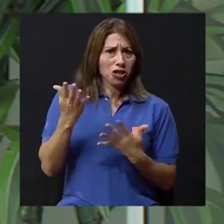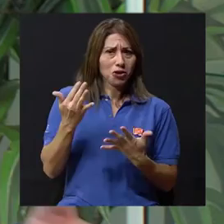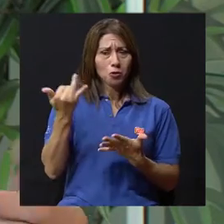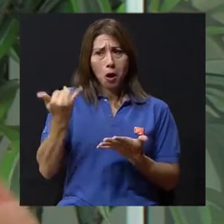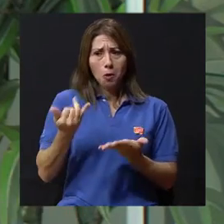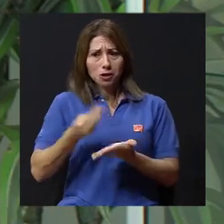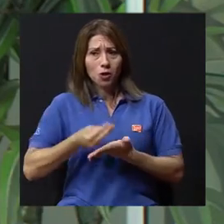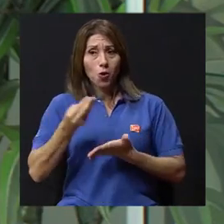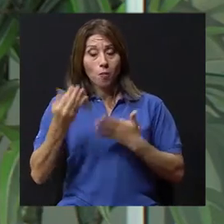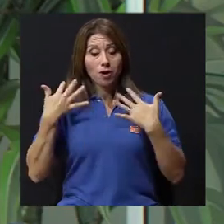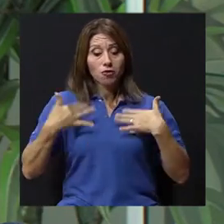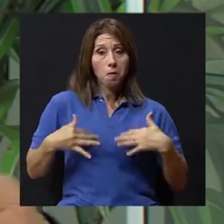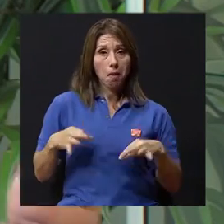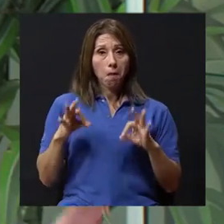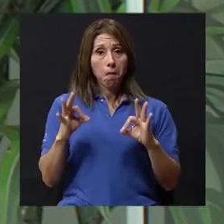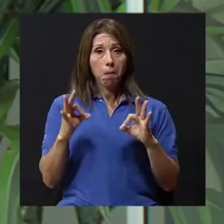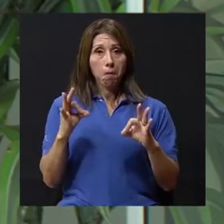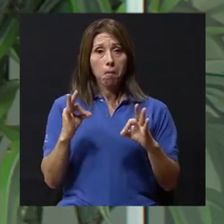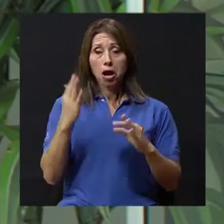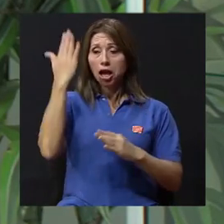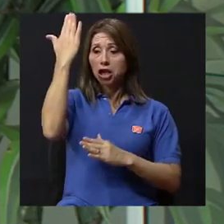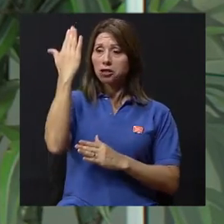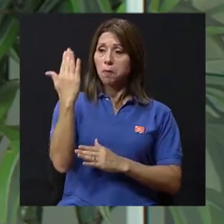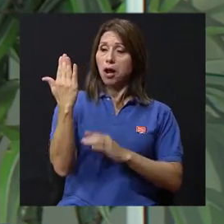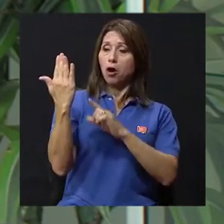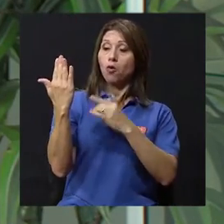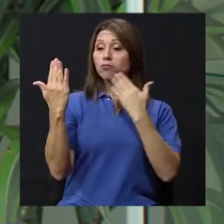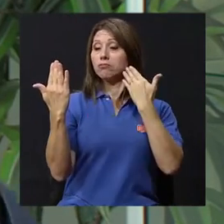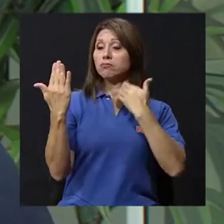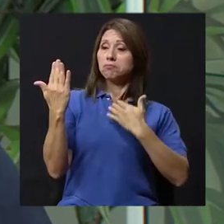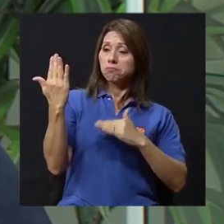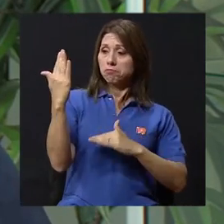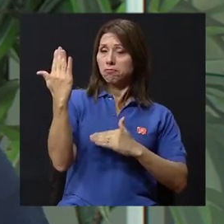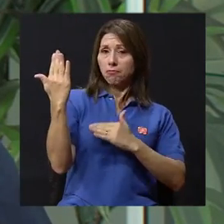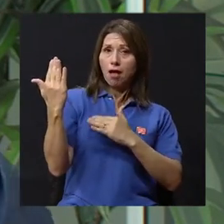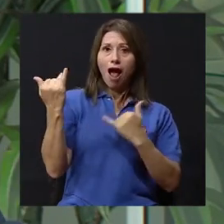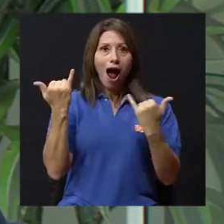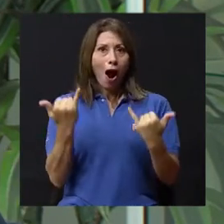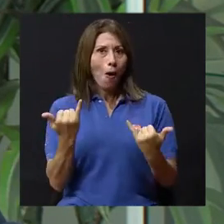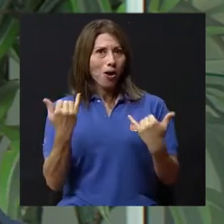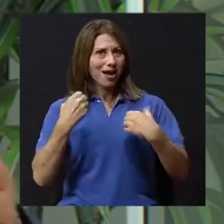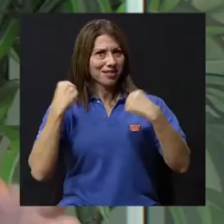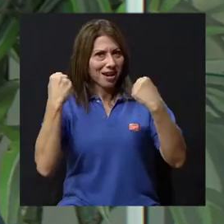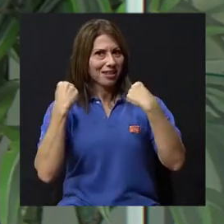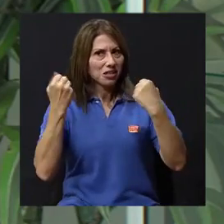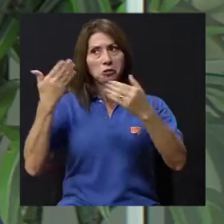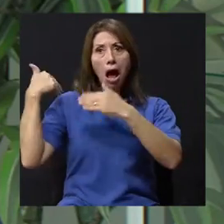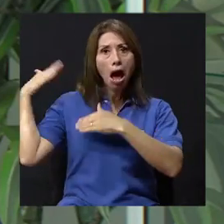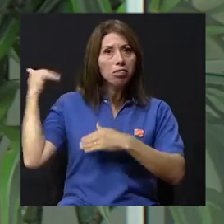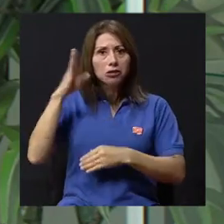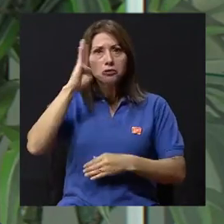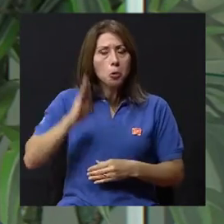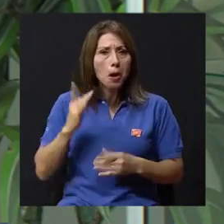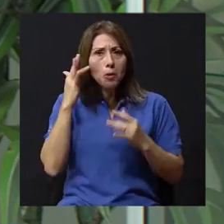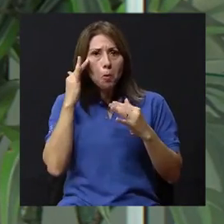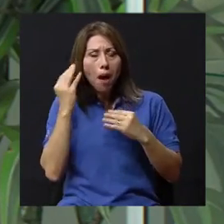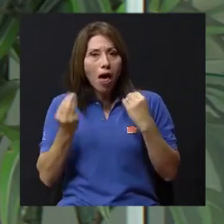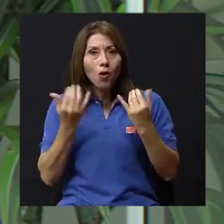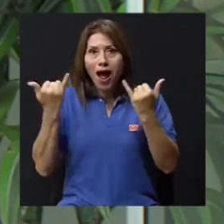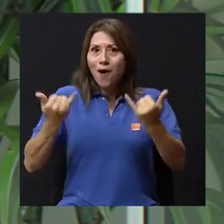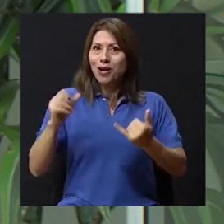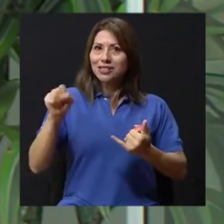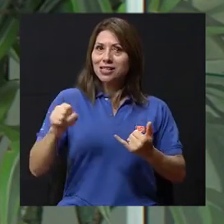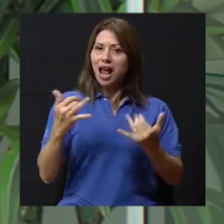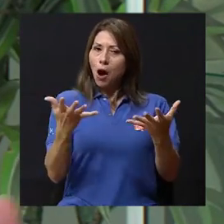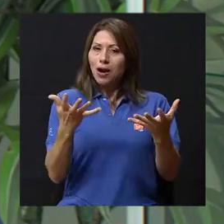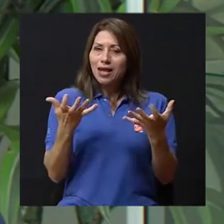resulta que se compra mejor ropa, pasa viéndose en el espejo, ahora está haciendo ejercicios, ¿verdad? De pronto nunca se le había preocupado por hacer dieta y